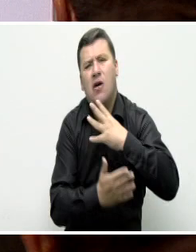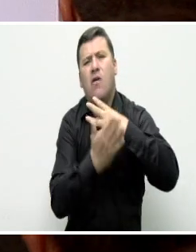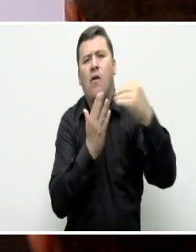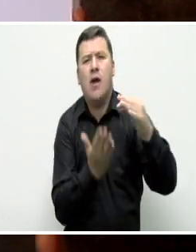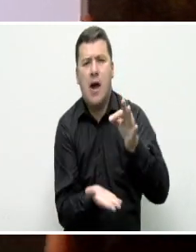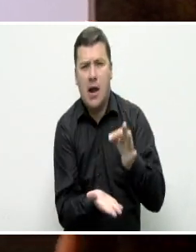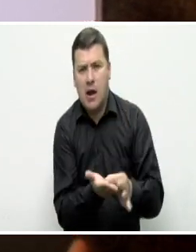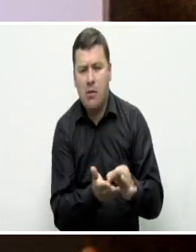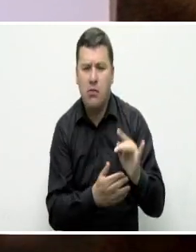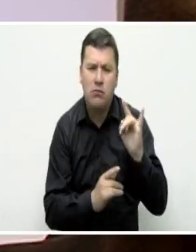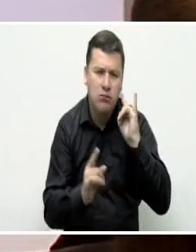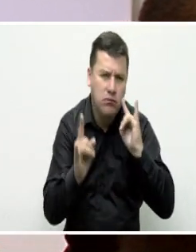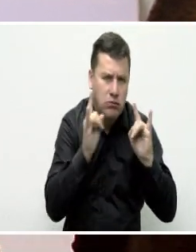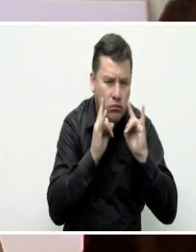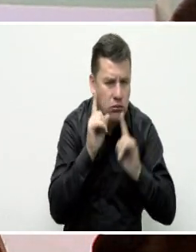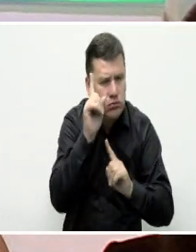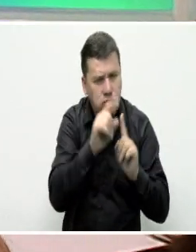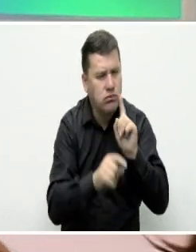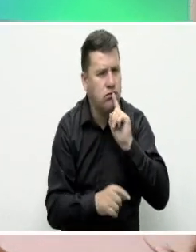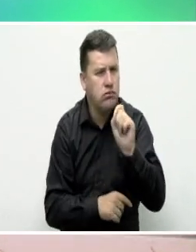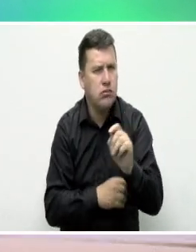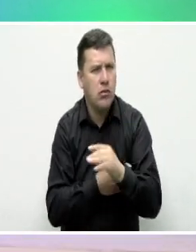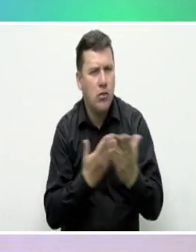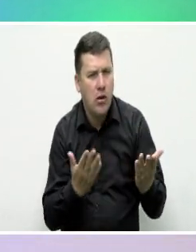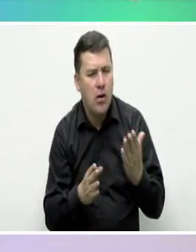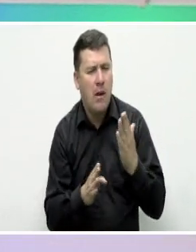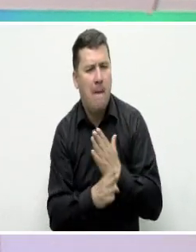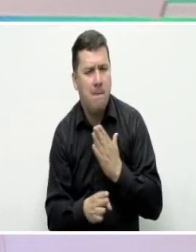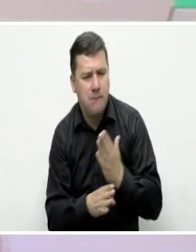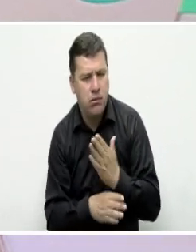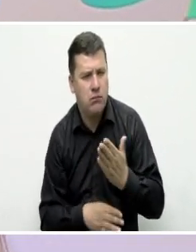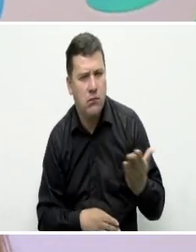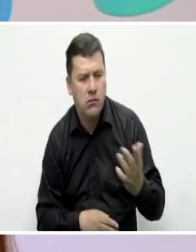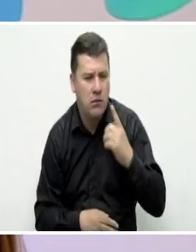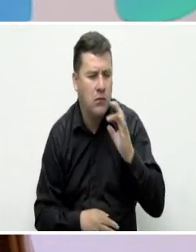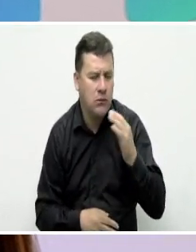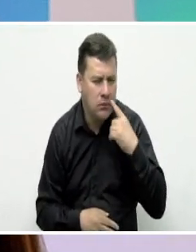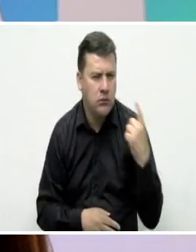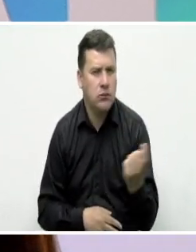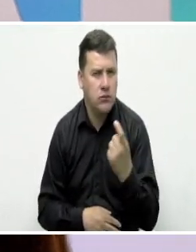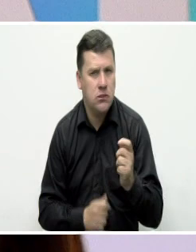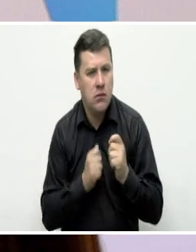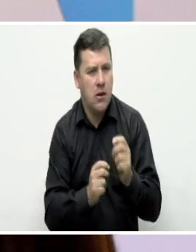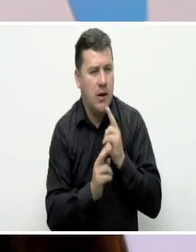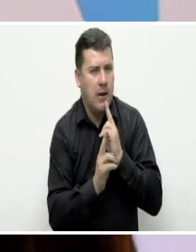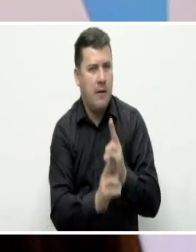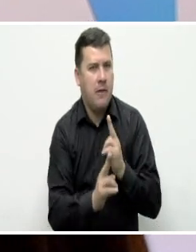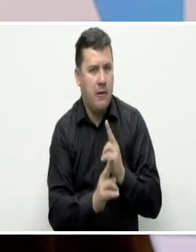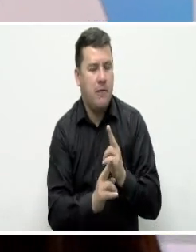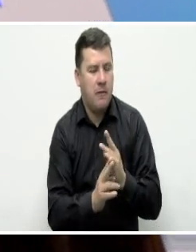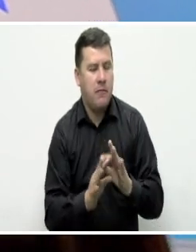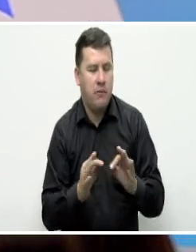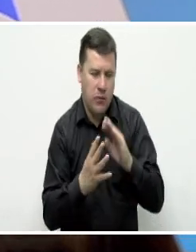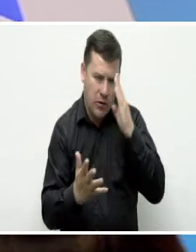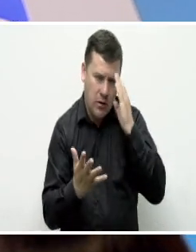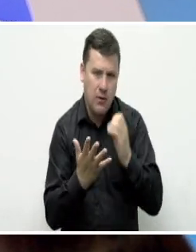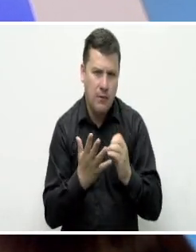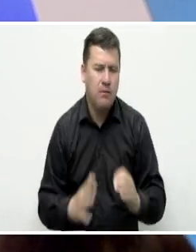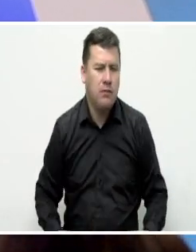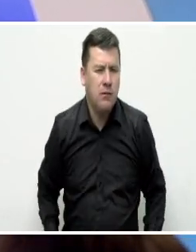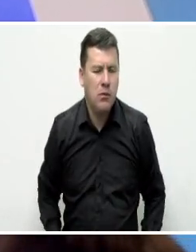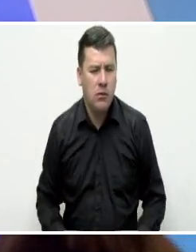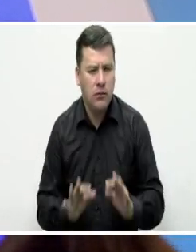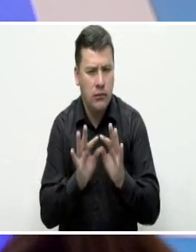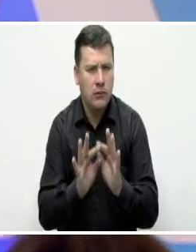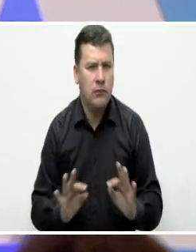capital para indagar sobre sus problemáticas y buscar darles respuesta particular y concreta? Fíjense lo